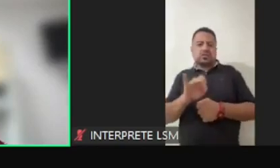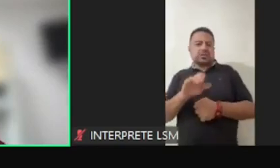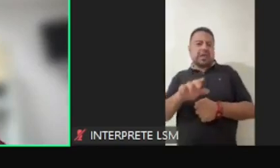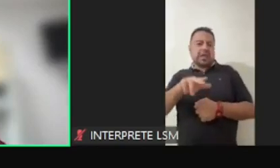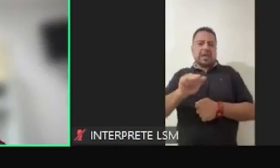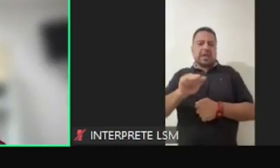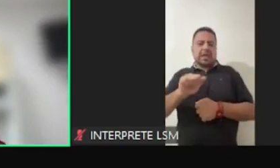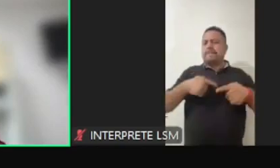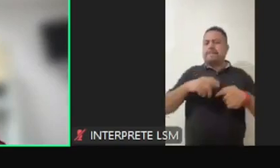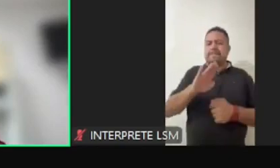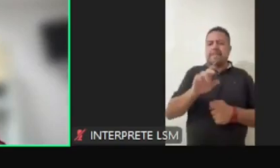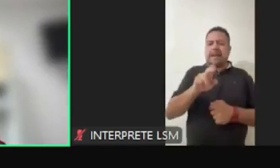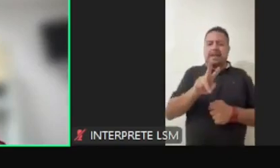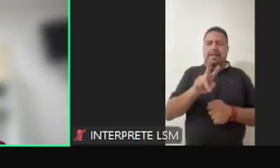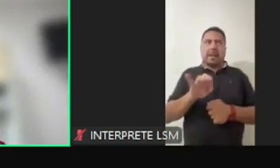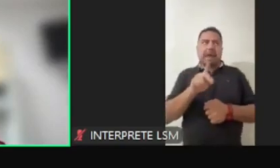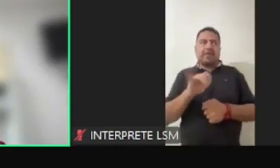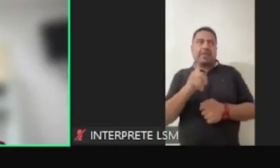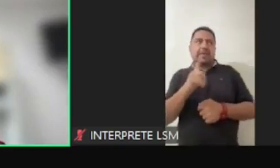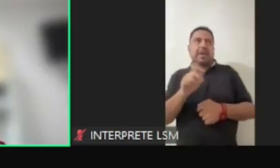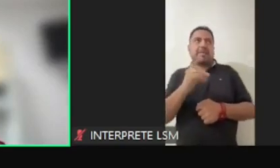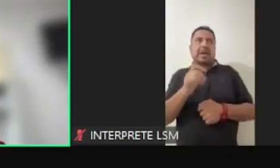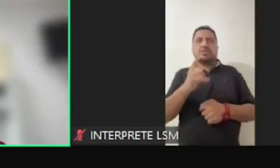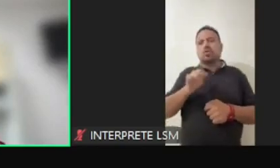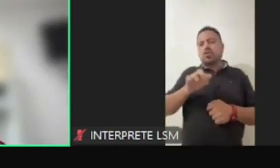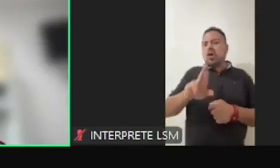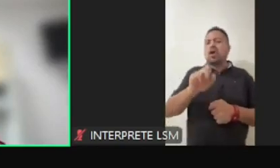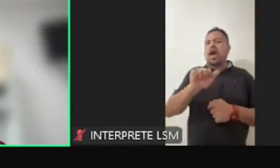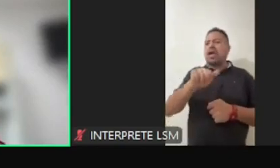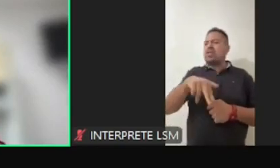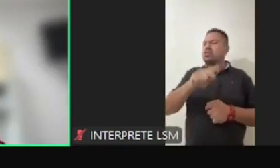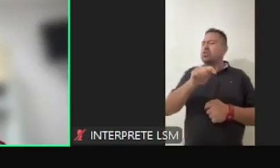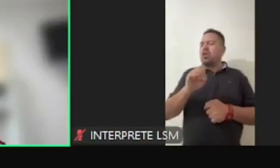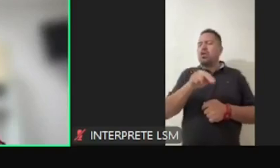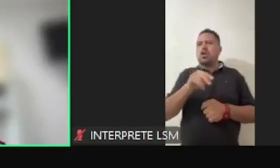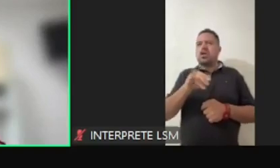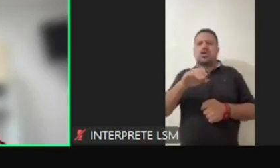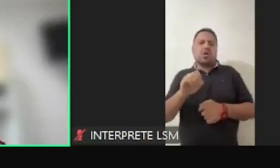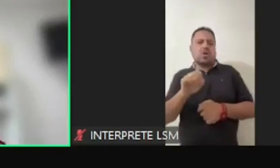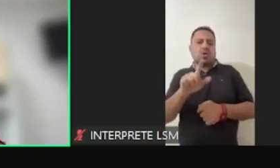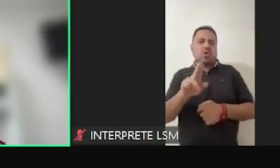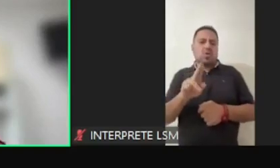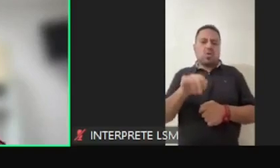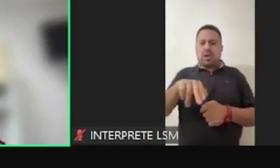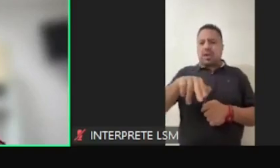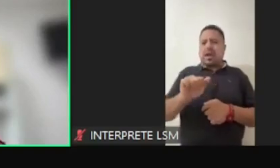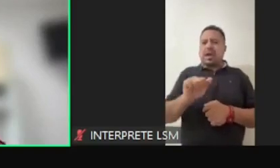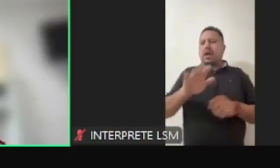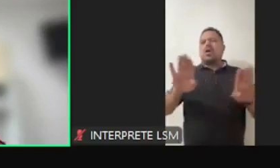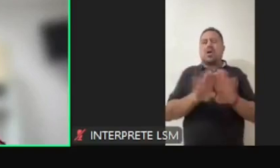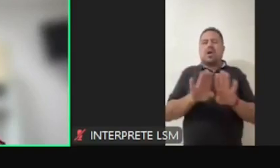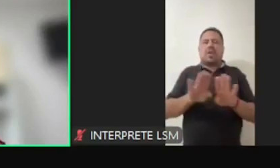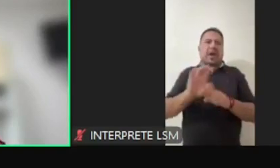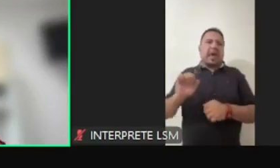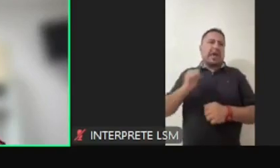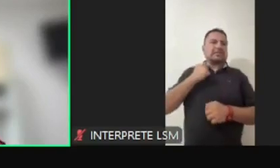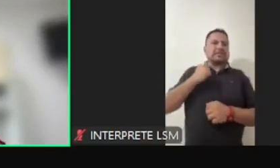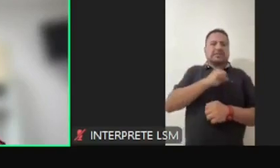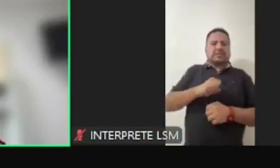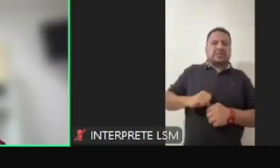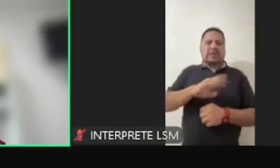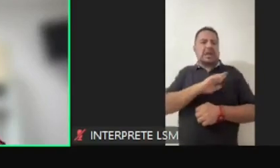ciudadanos Vladimir Néstor pastor y anton Antonio Maldonado Luna en sus calidades de ex síndica y ex